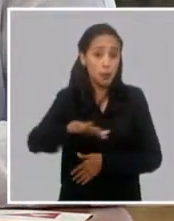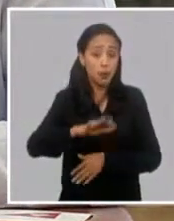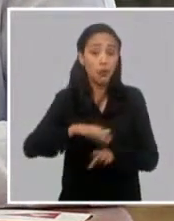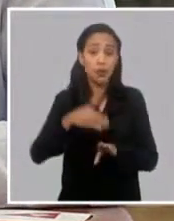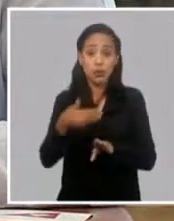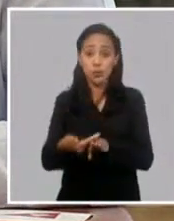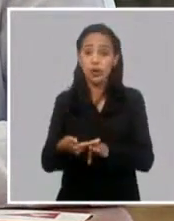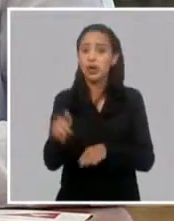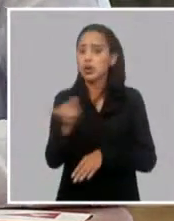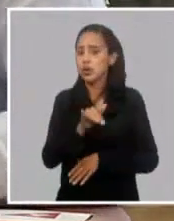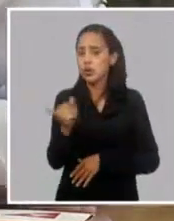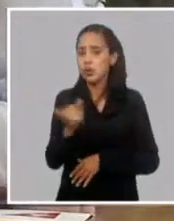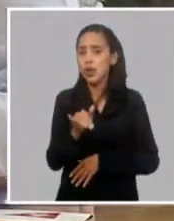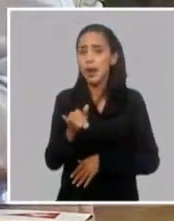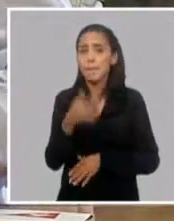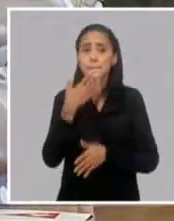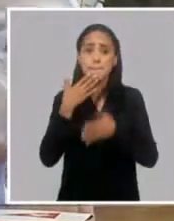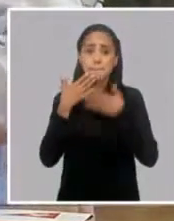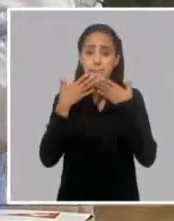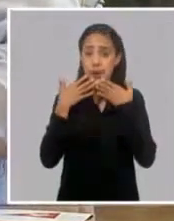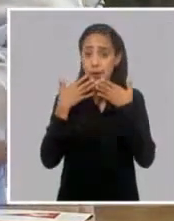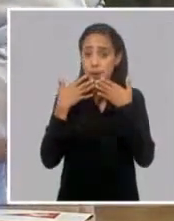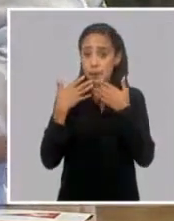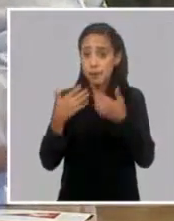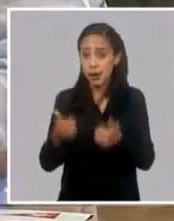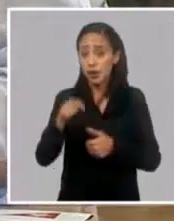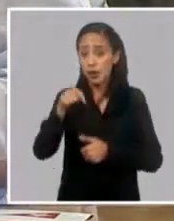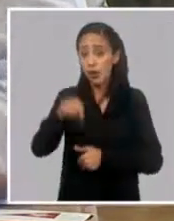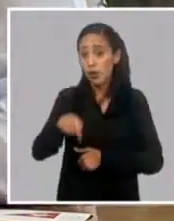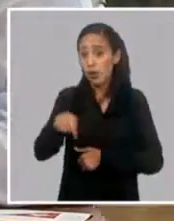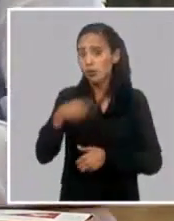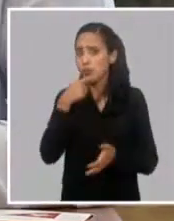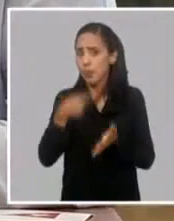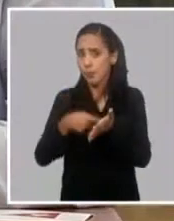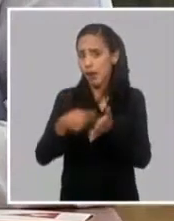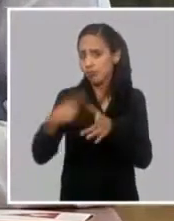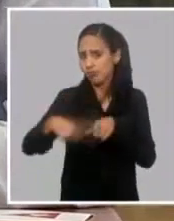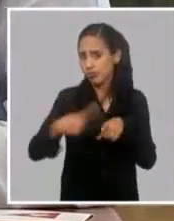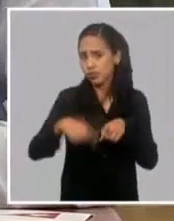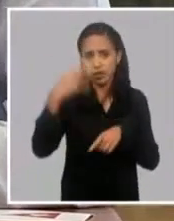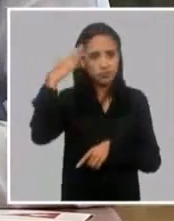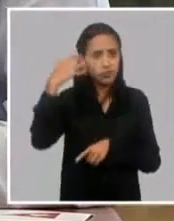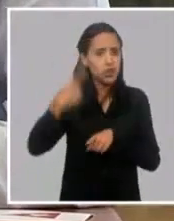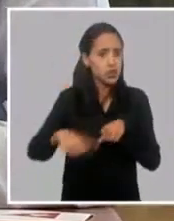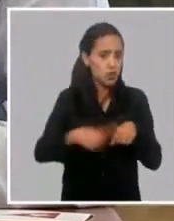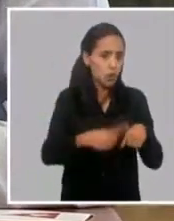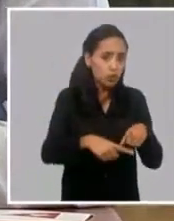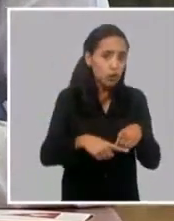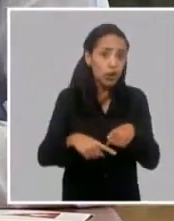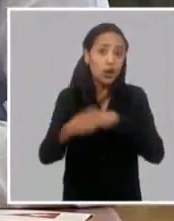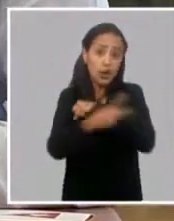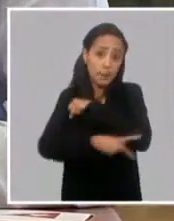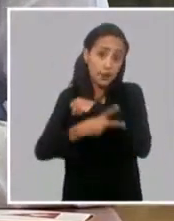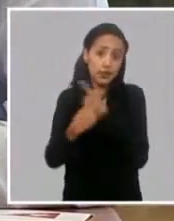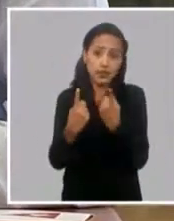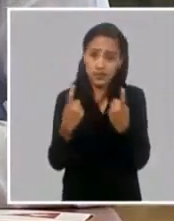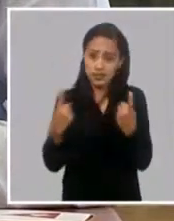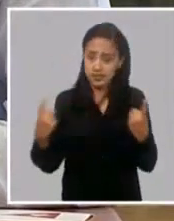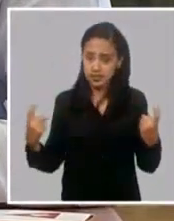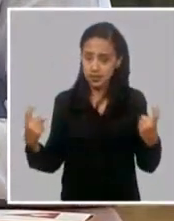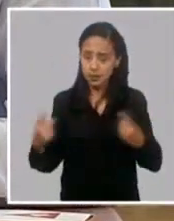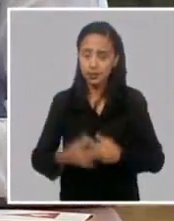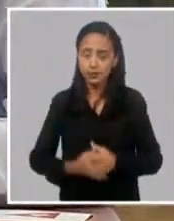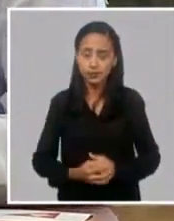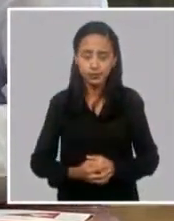para incrementar nuestras exportaciones y también para crear reservas que el país necesitaba en condiciones de determinadas